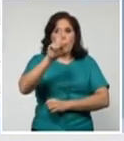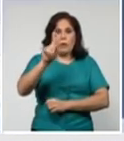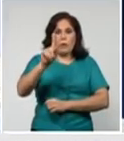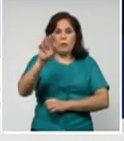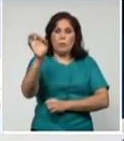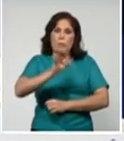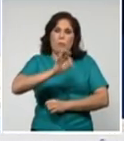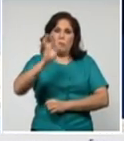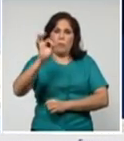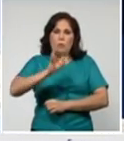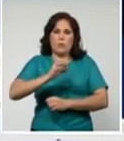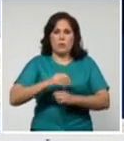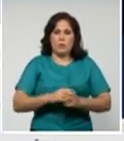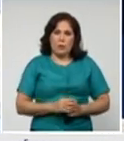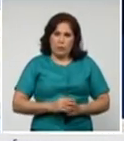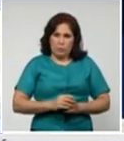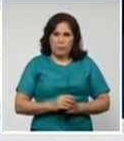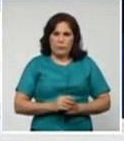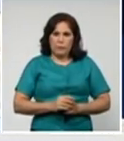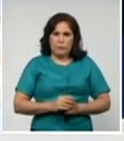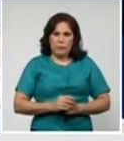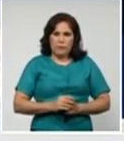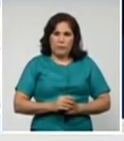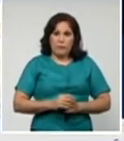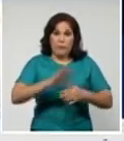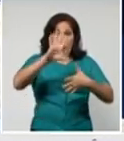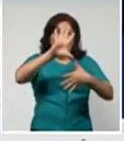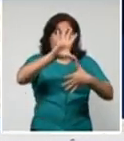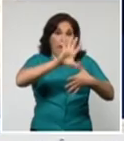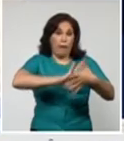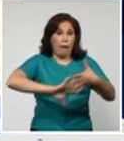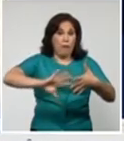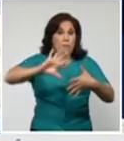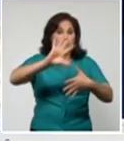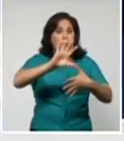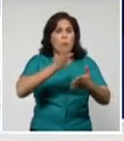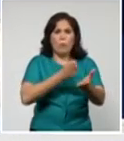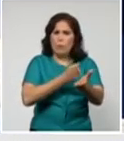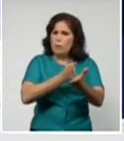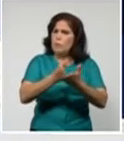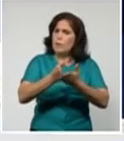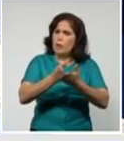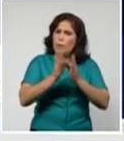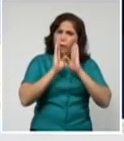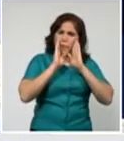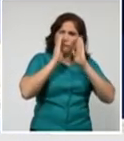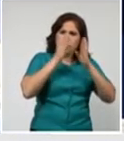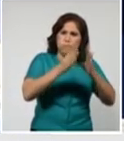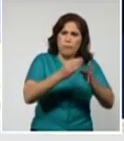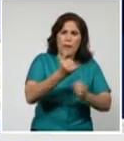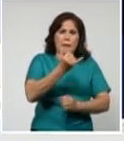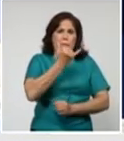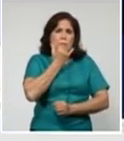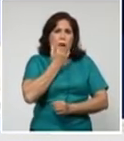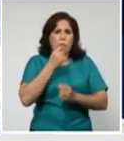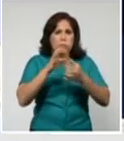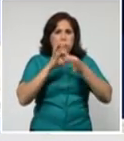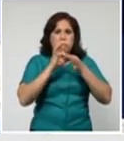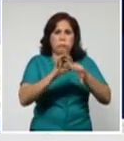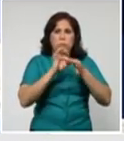3,41%. La región de las Américas, que sigue siendo el epicentro de la